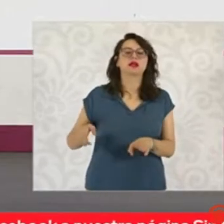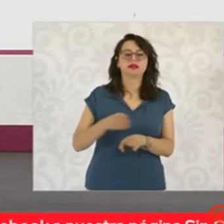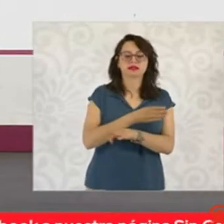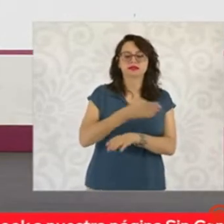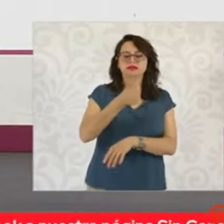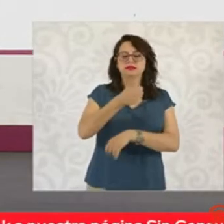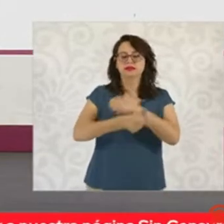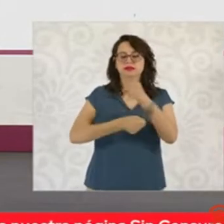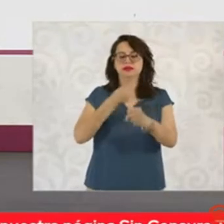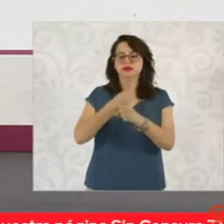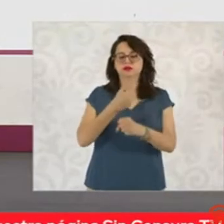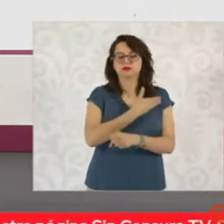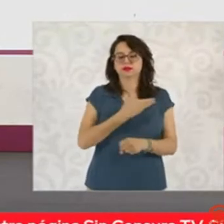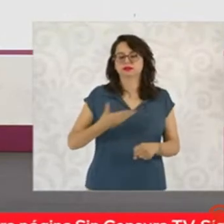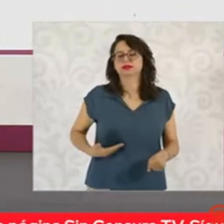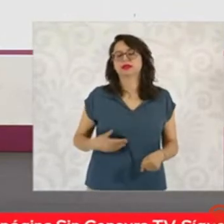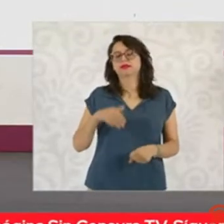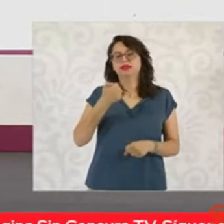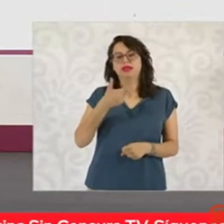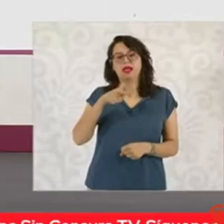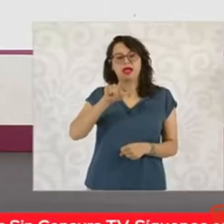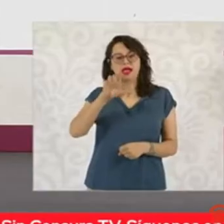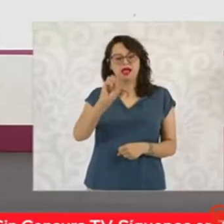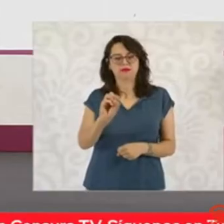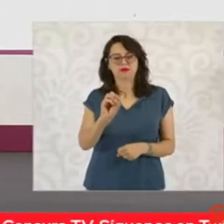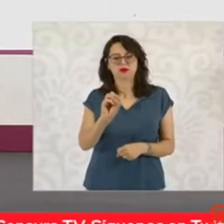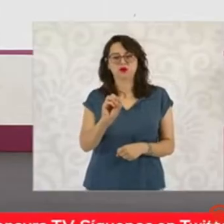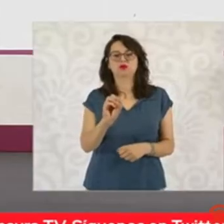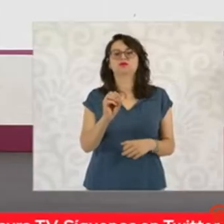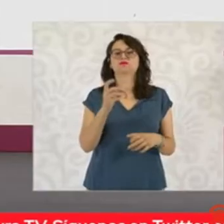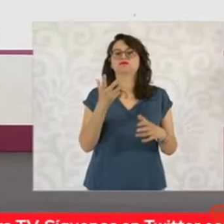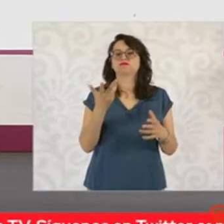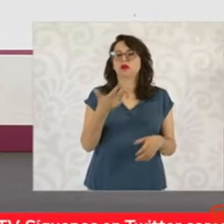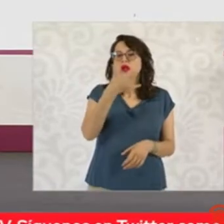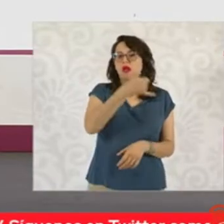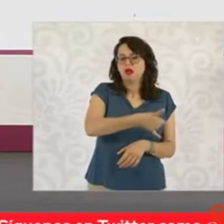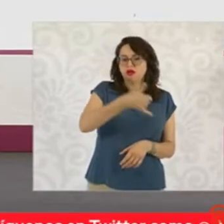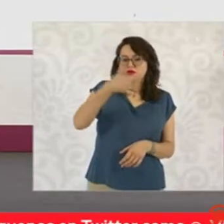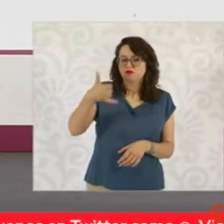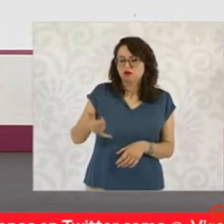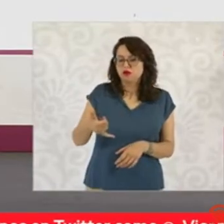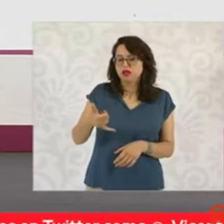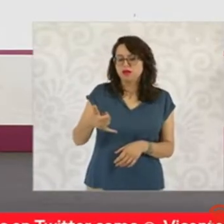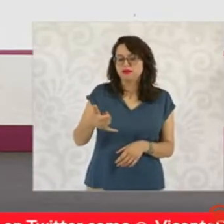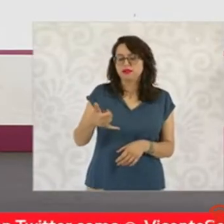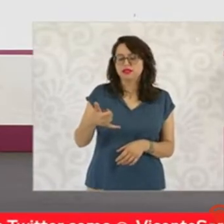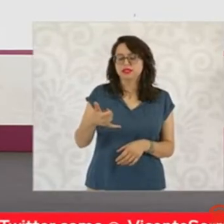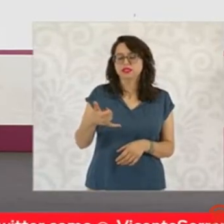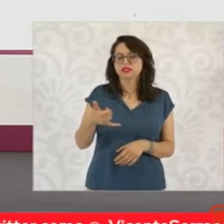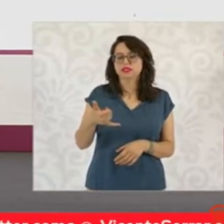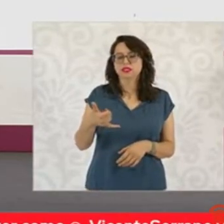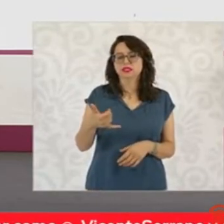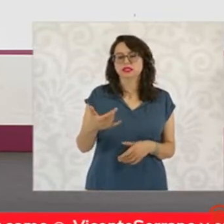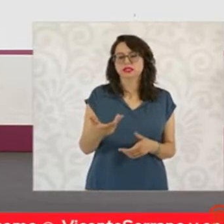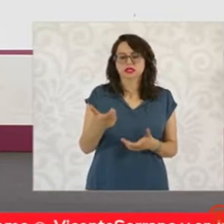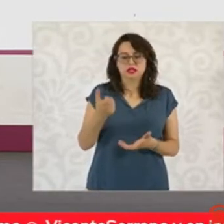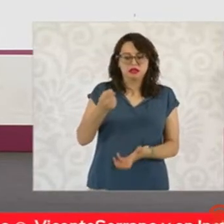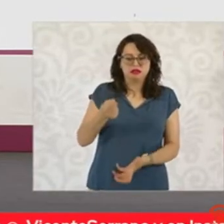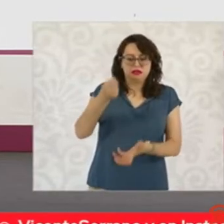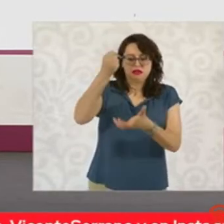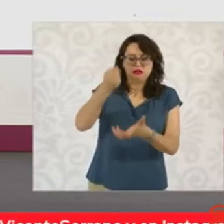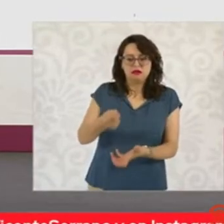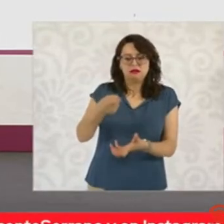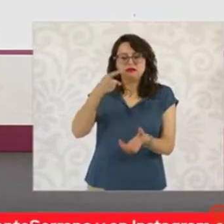Andrés Manuel López Obrador, ¿cuál es la situación financiera del Infonavit? Pero ya en el gobierno de la